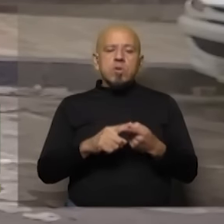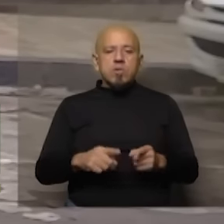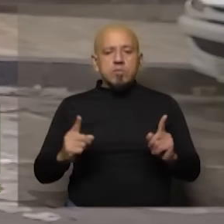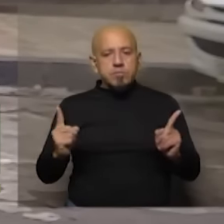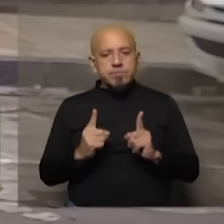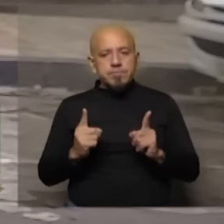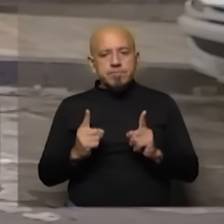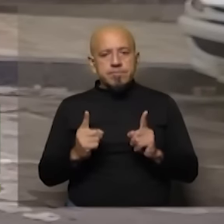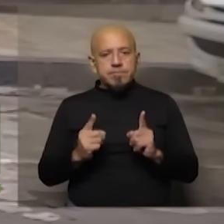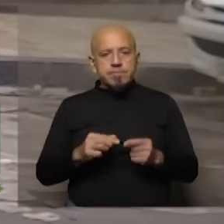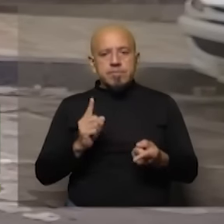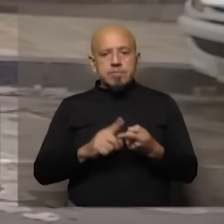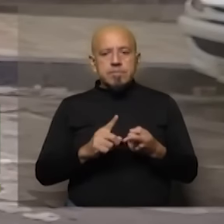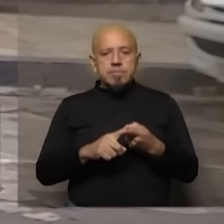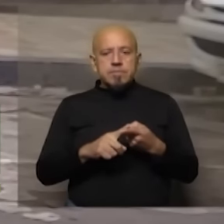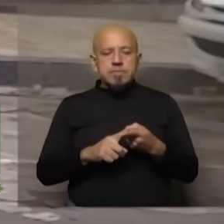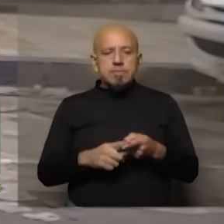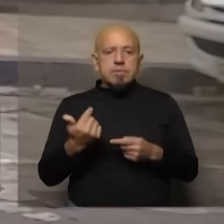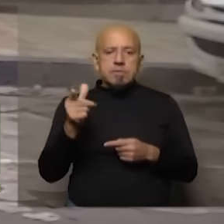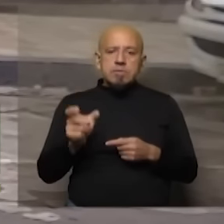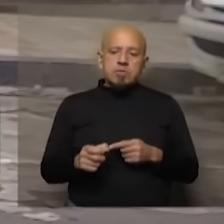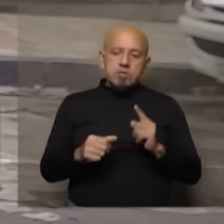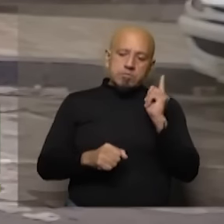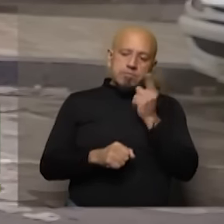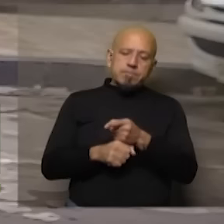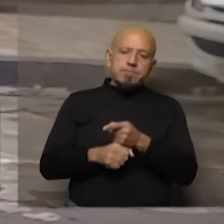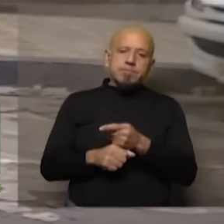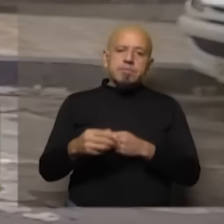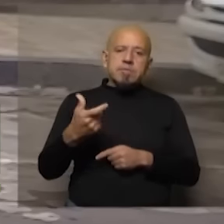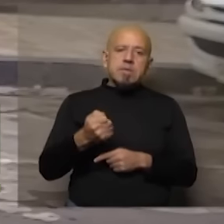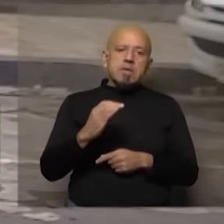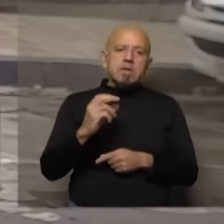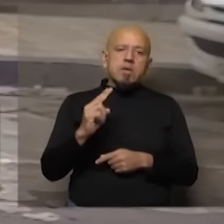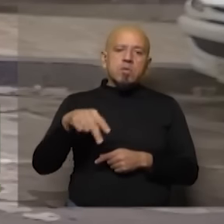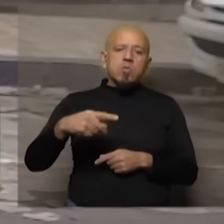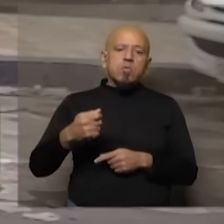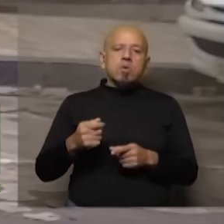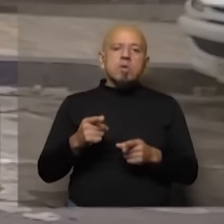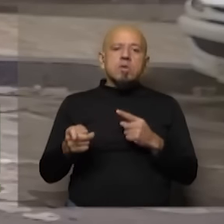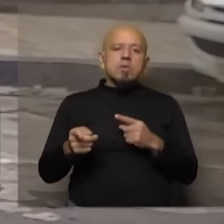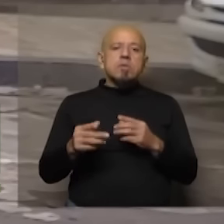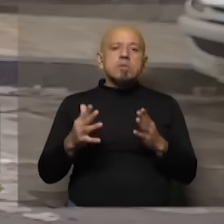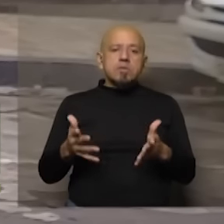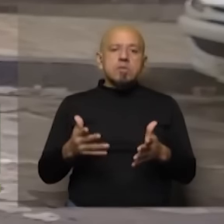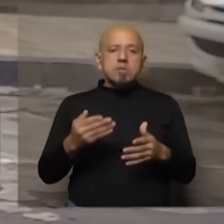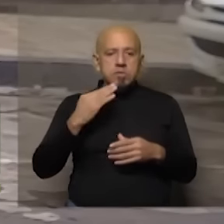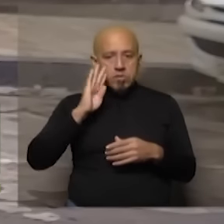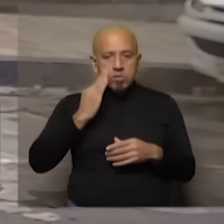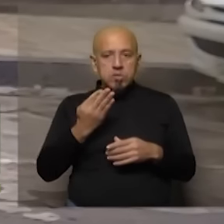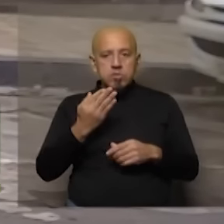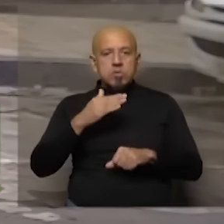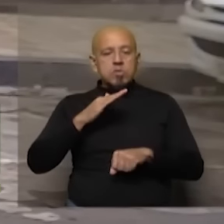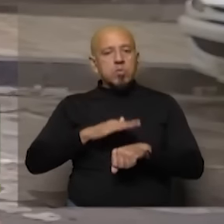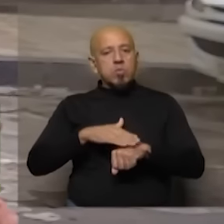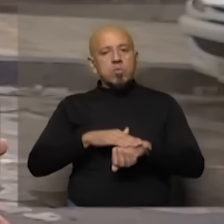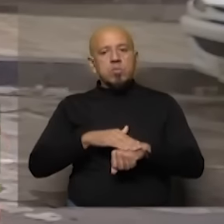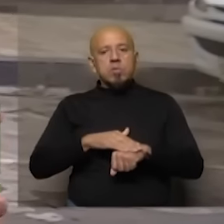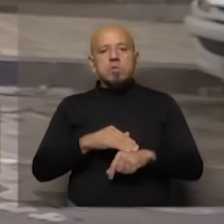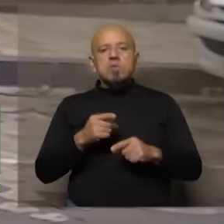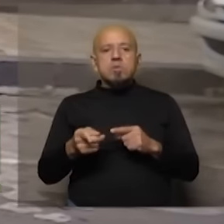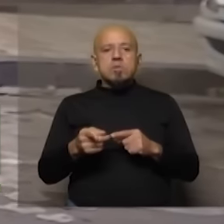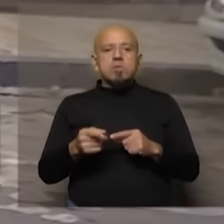un acuerdo en donde la persona imputada, Marcelo Acuña, exgerente de Vertical Skies, se reconoce culpable ante